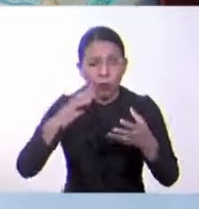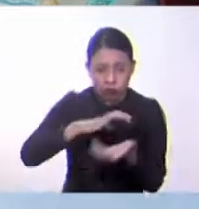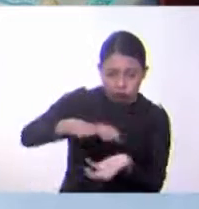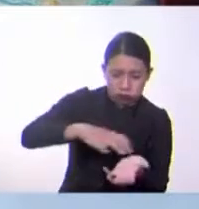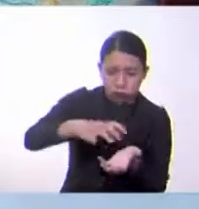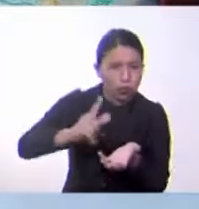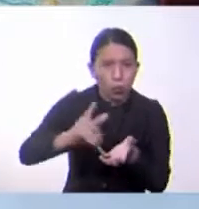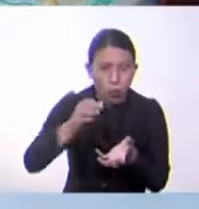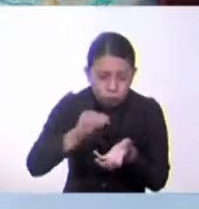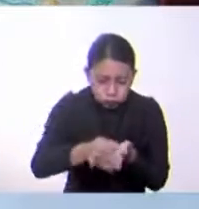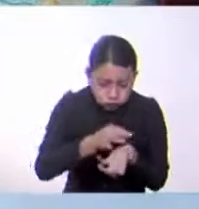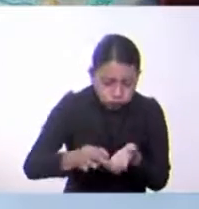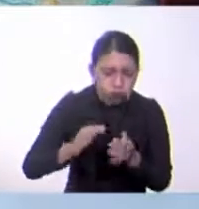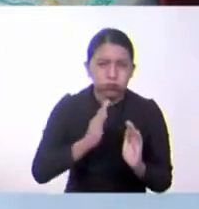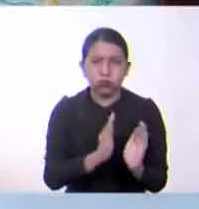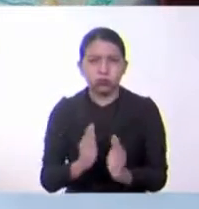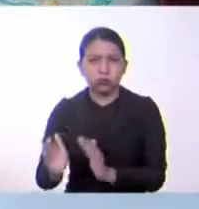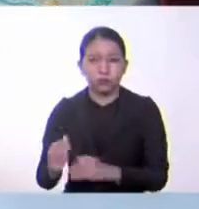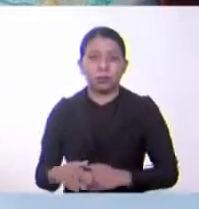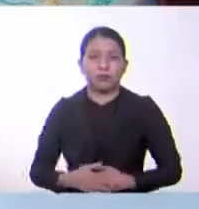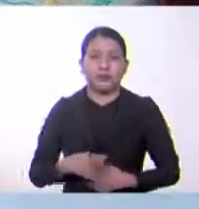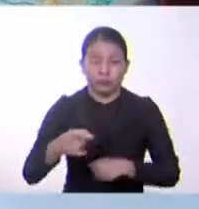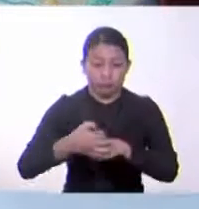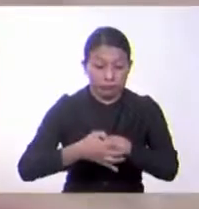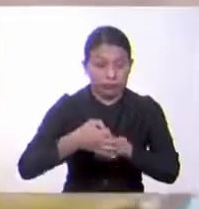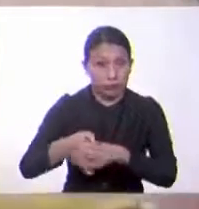una célula de tipo animal,